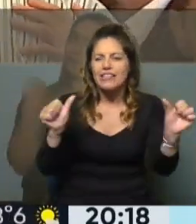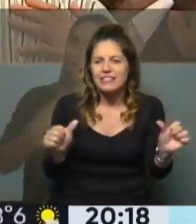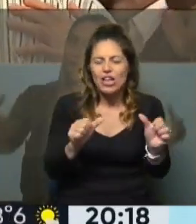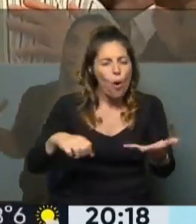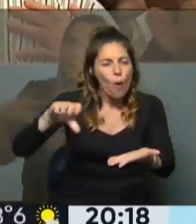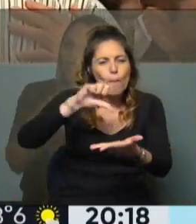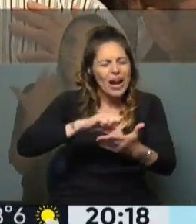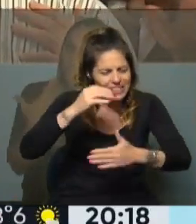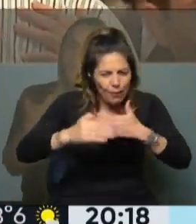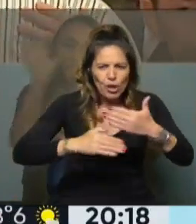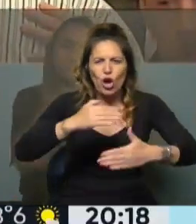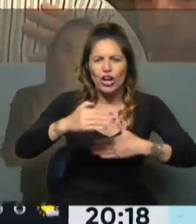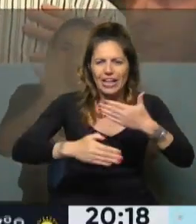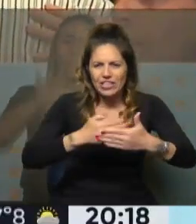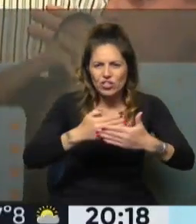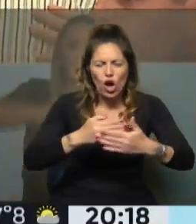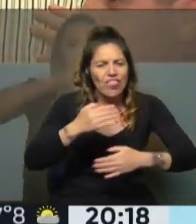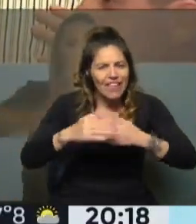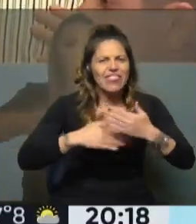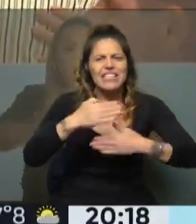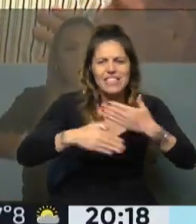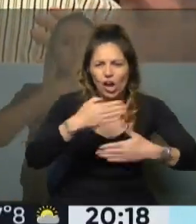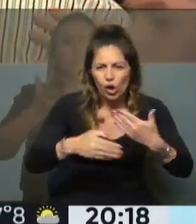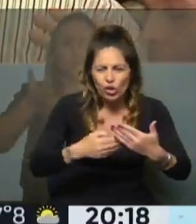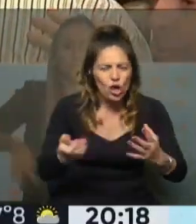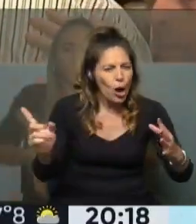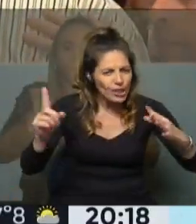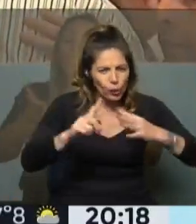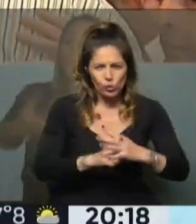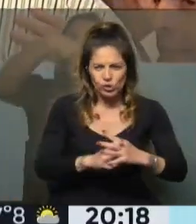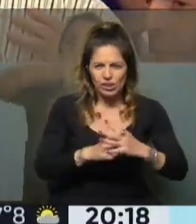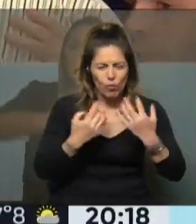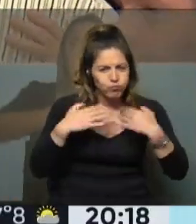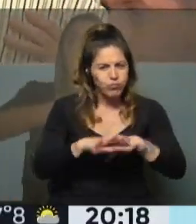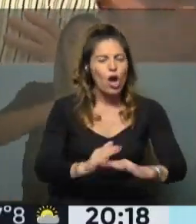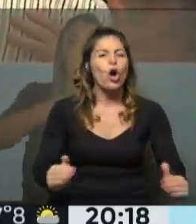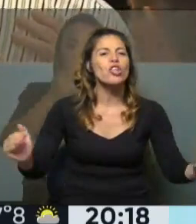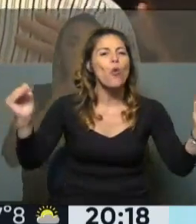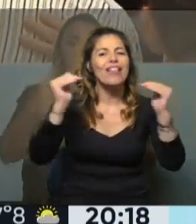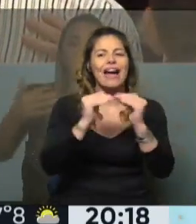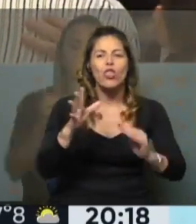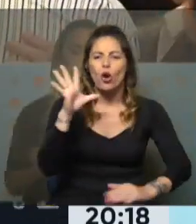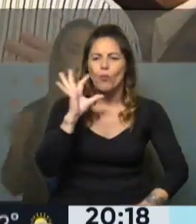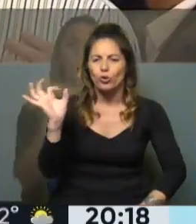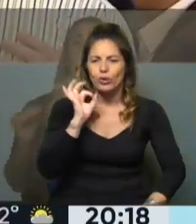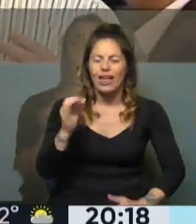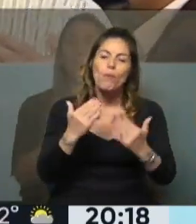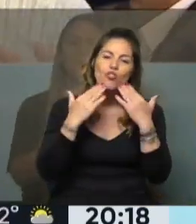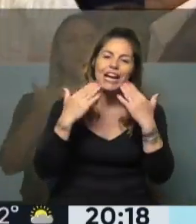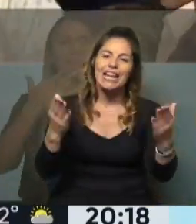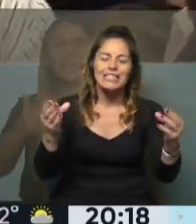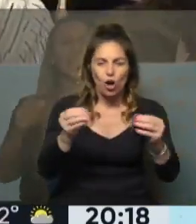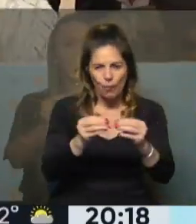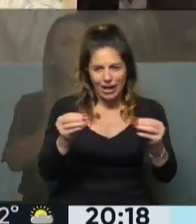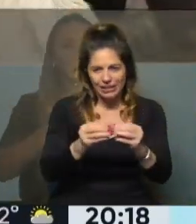un país de Progreso de desarrollo inclusivo y con igualdad de oportunidades Gracias